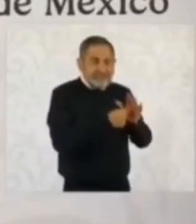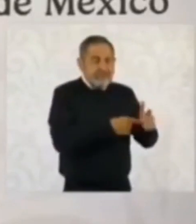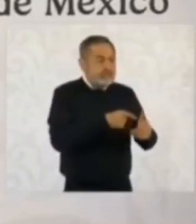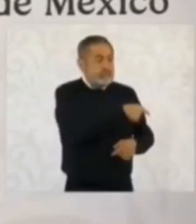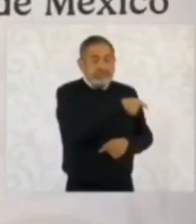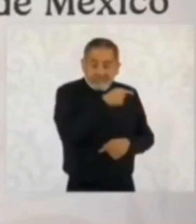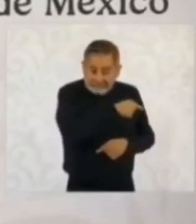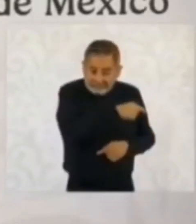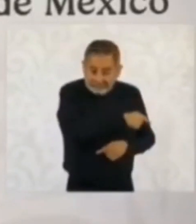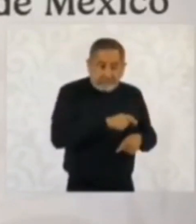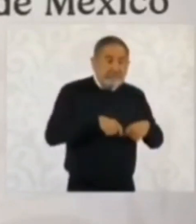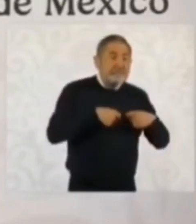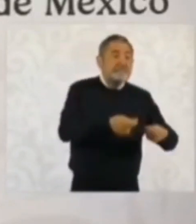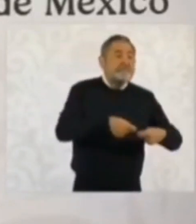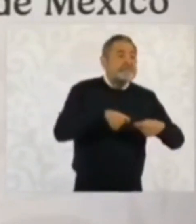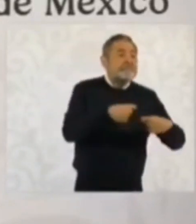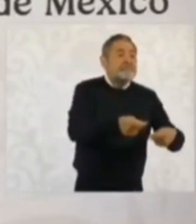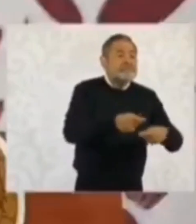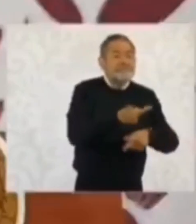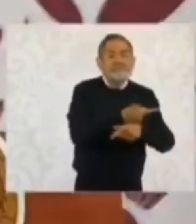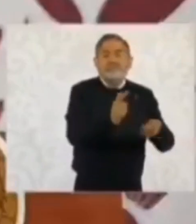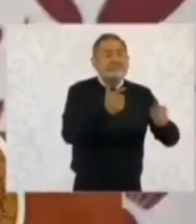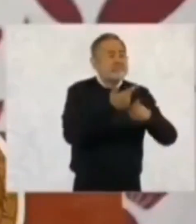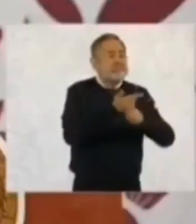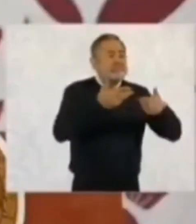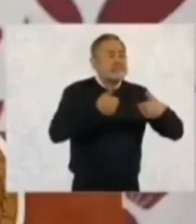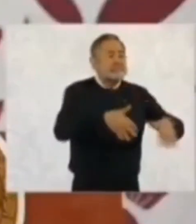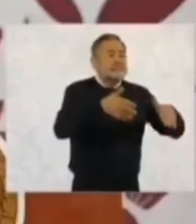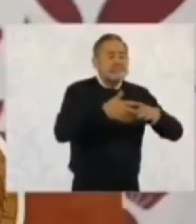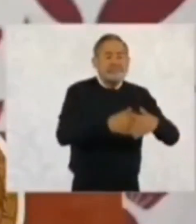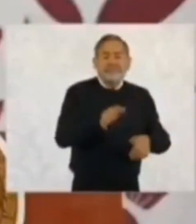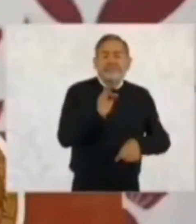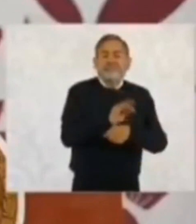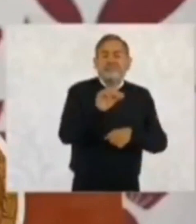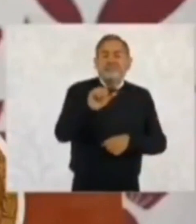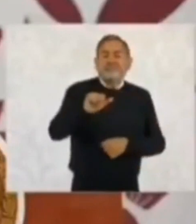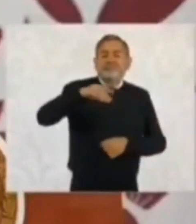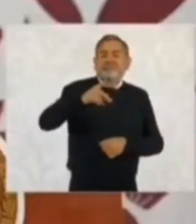amparos y amparos y amparos a personas que lavaron dinero,